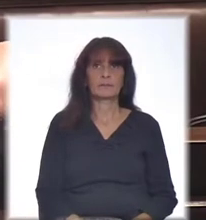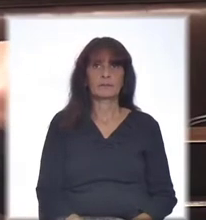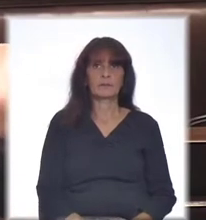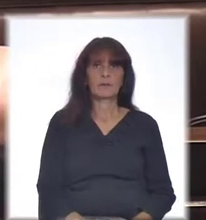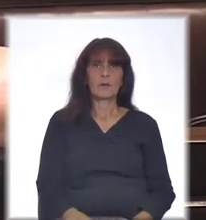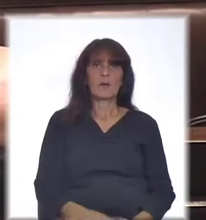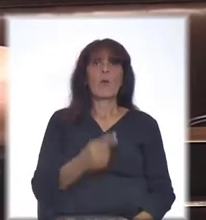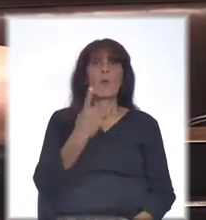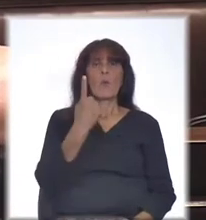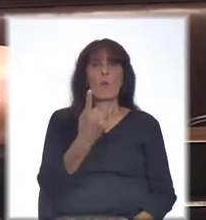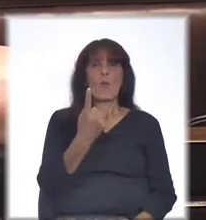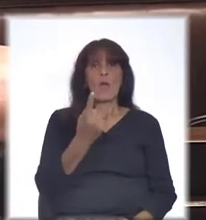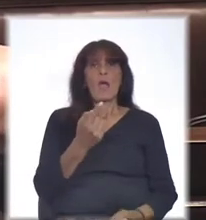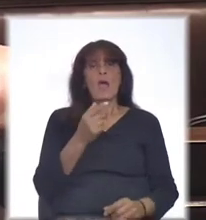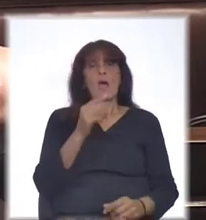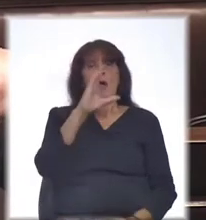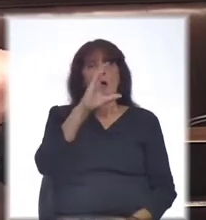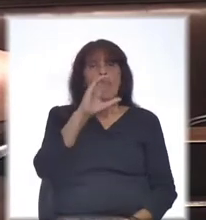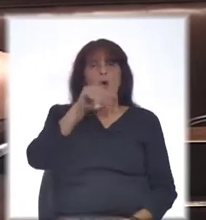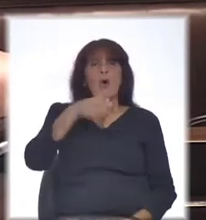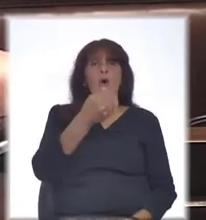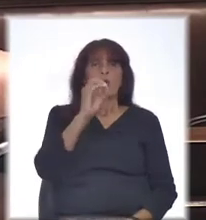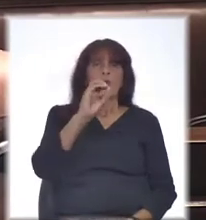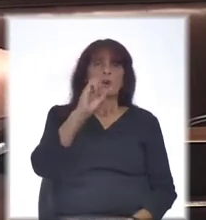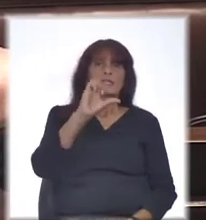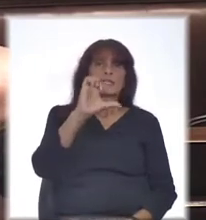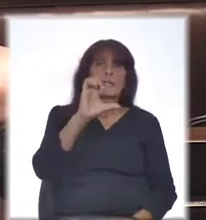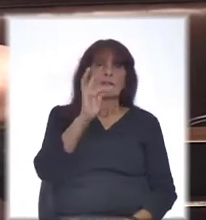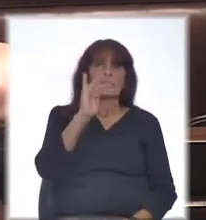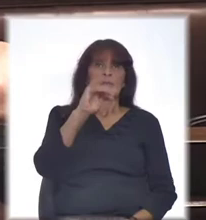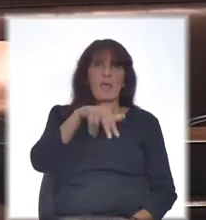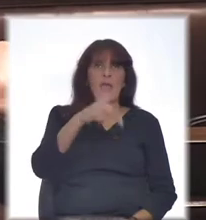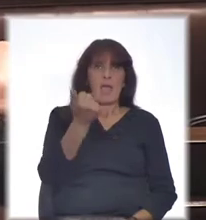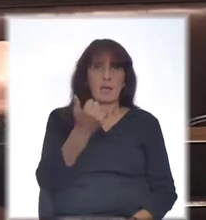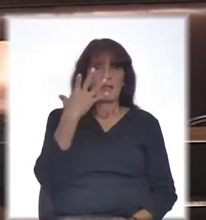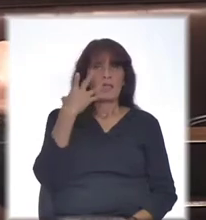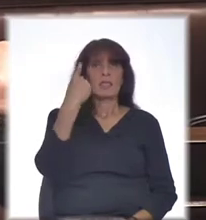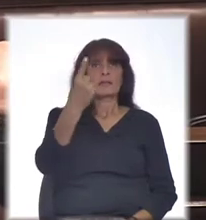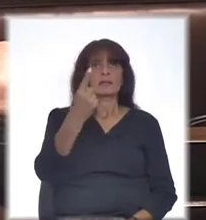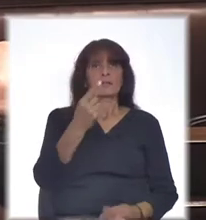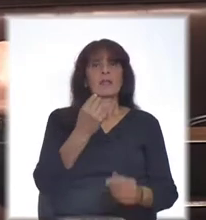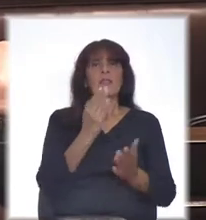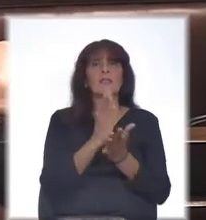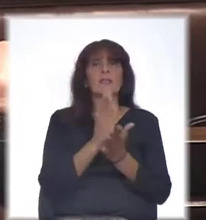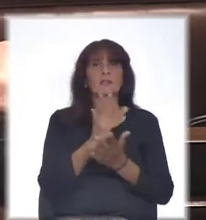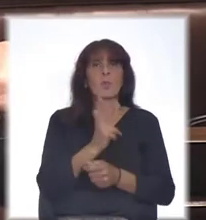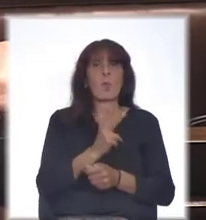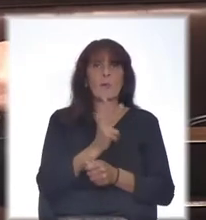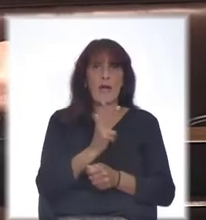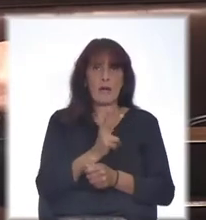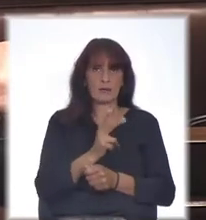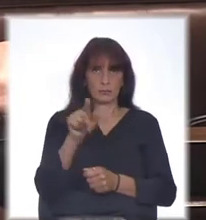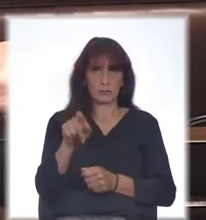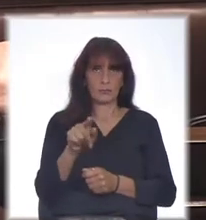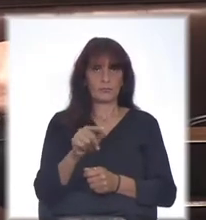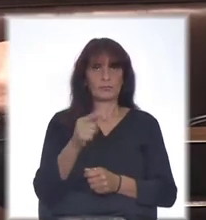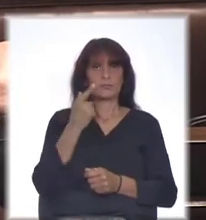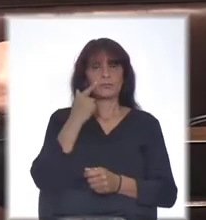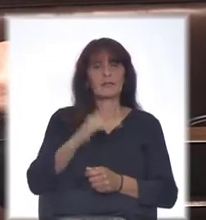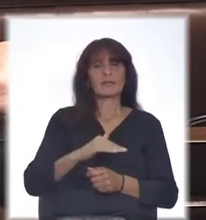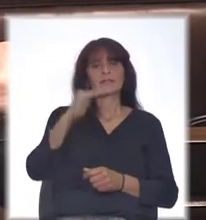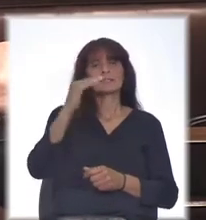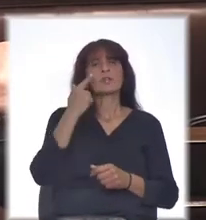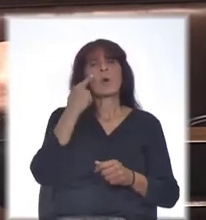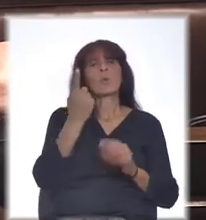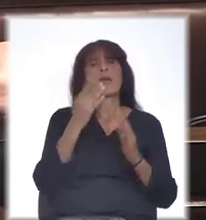Una referida a Josefina, quien es hoy directora de la Institución Nacional de Derechos Humanos. Creció en una casa de